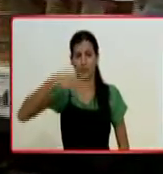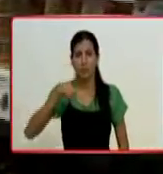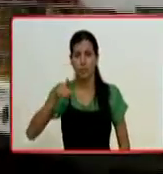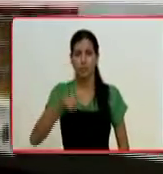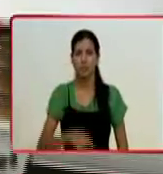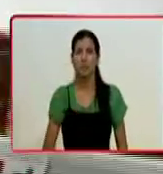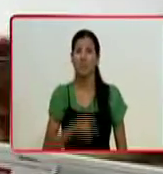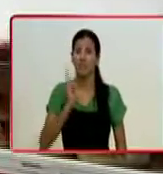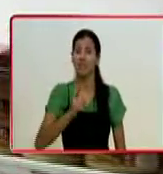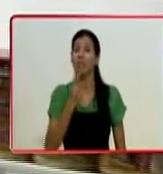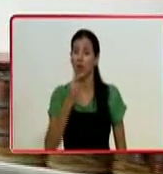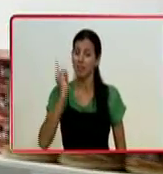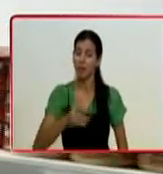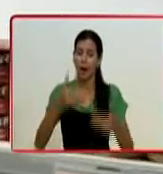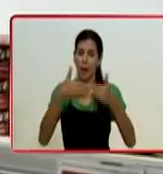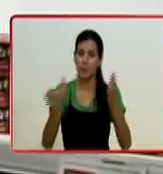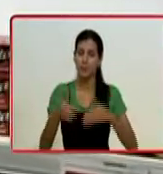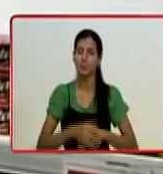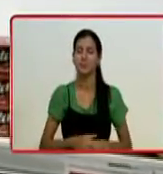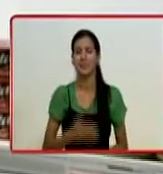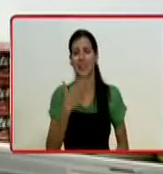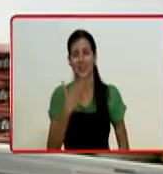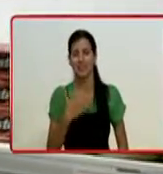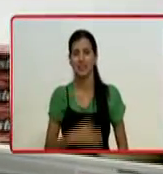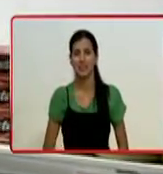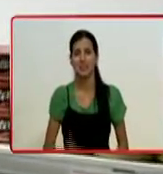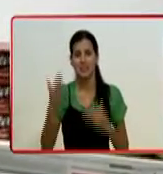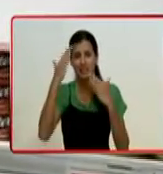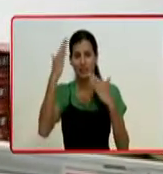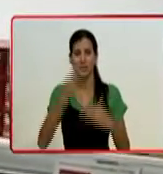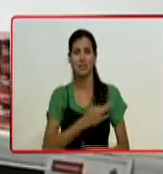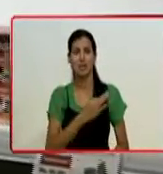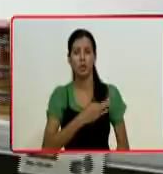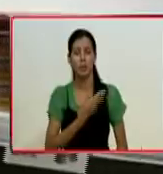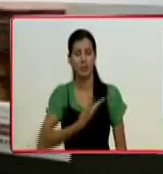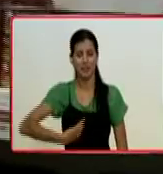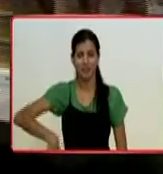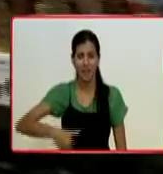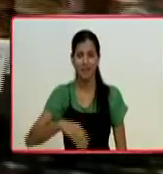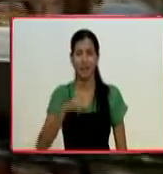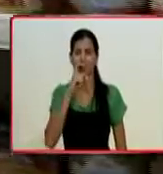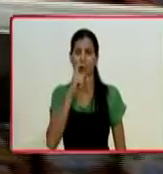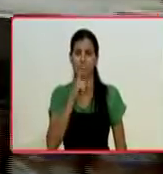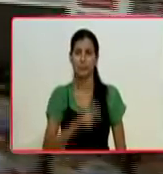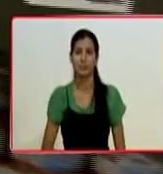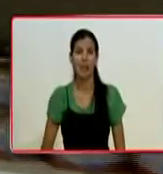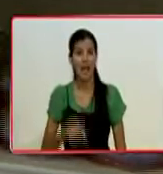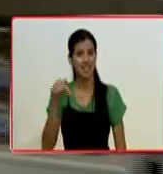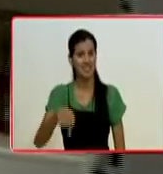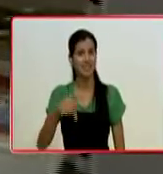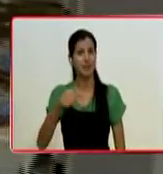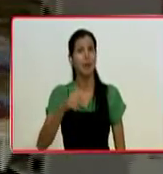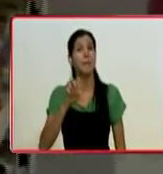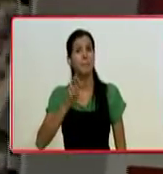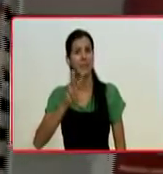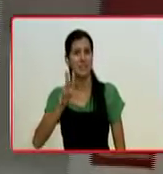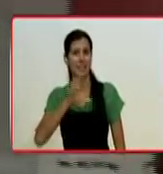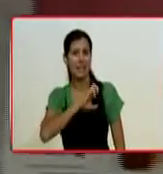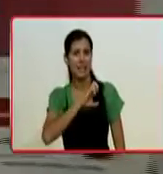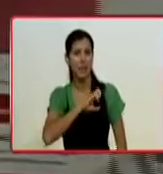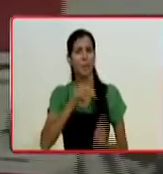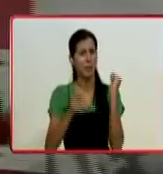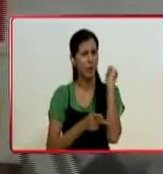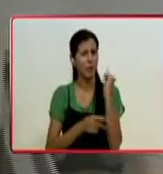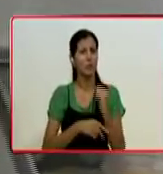crear. Gracias, Osorio. Un saludo, ciudadano presidente de la República, desde aquí de esta combativa parroquia 23 de enero, que usted conoce muy